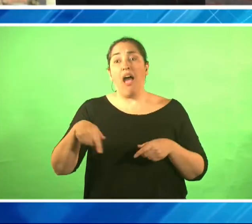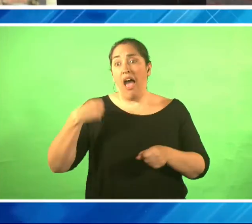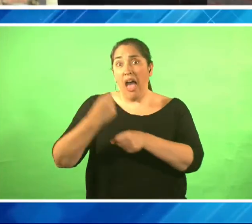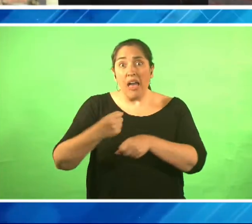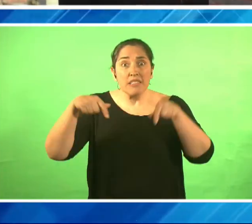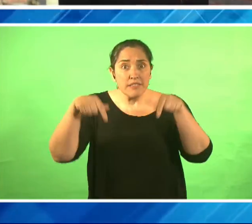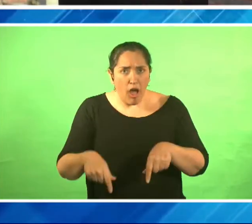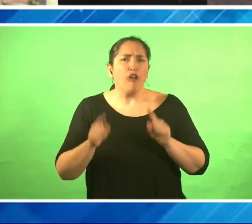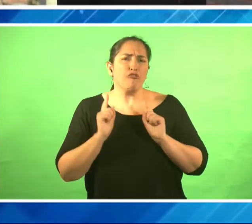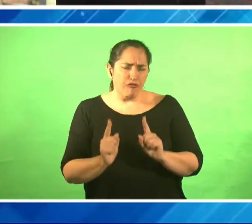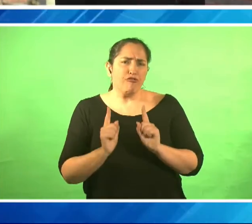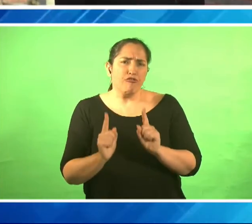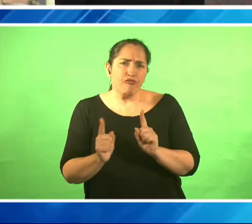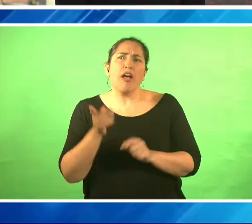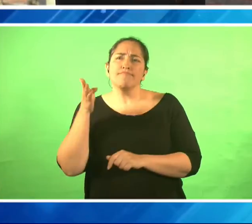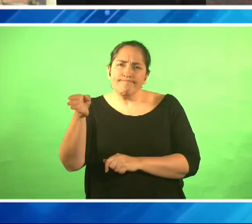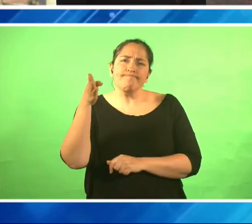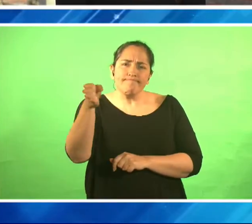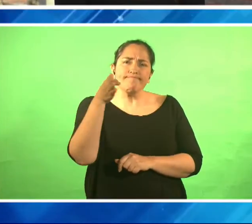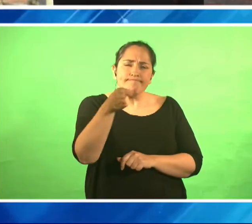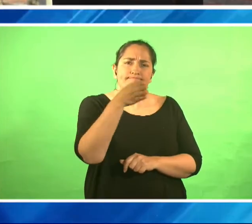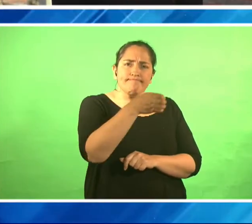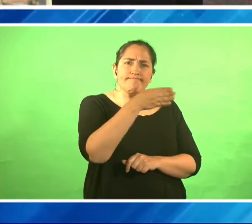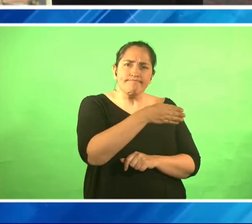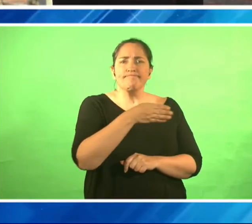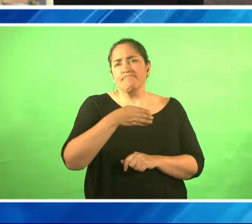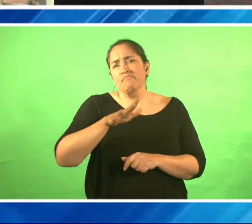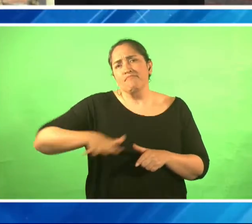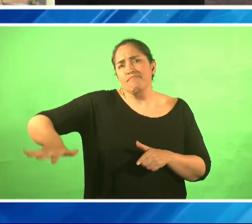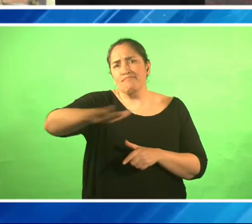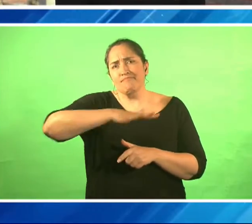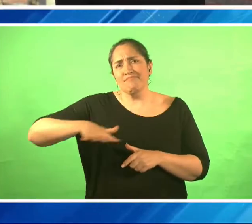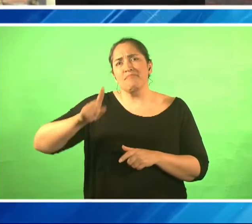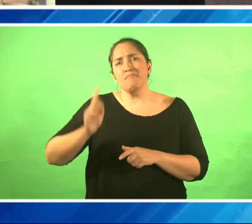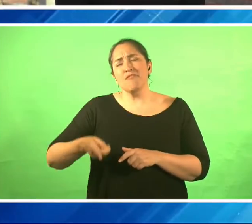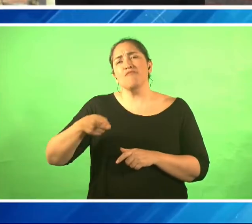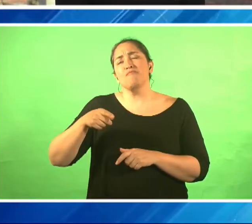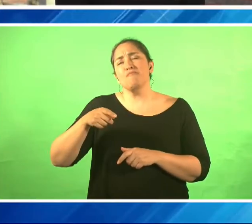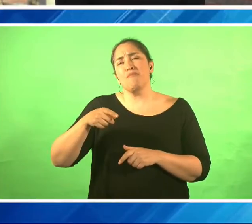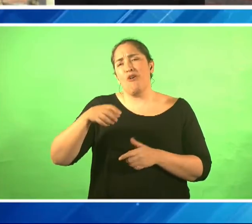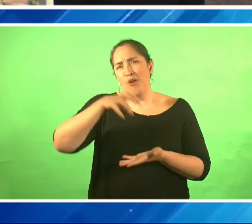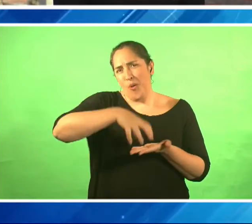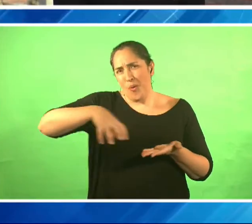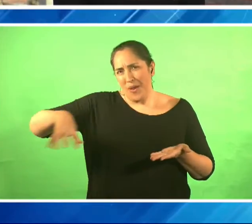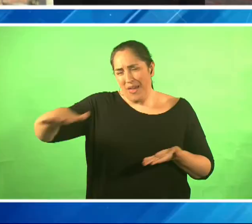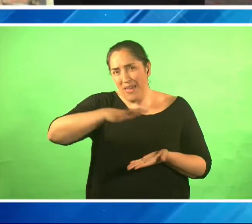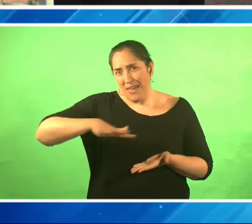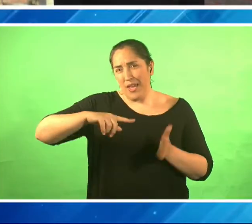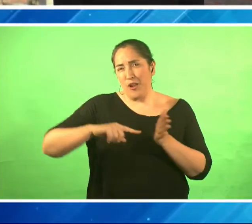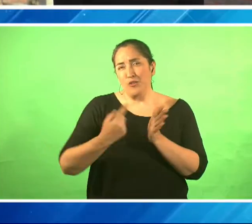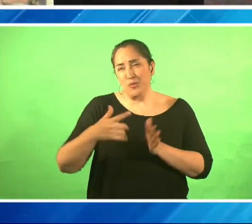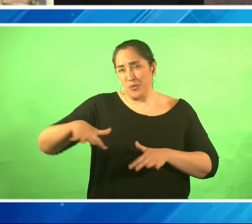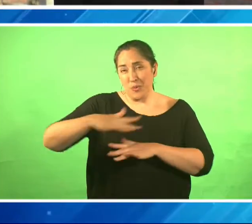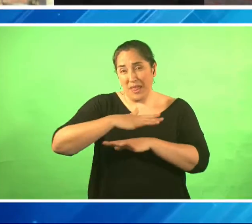hoy seguimos recorriendo todo el territorio de las zonas de estos de estas ciudades que